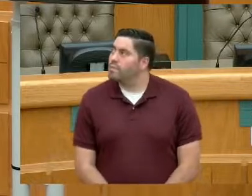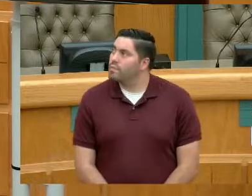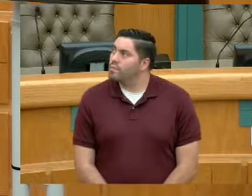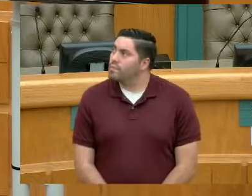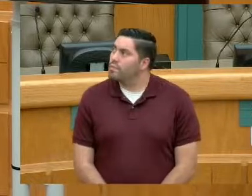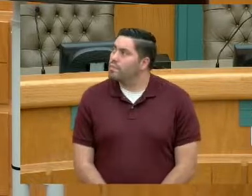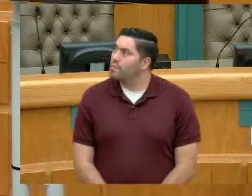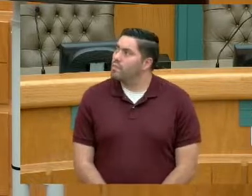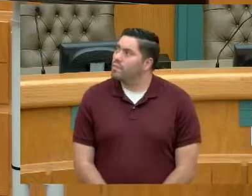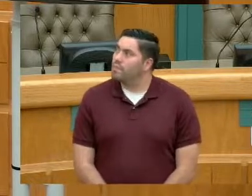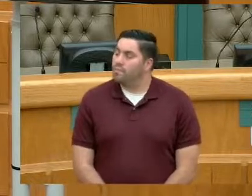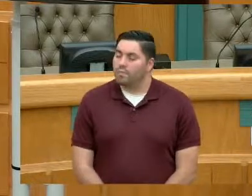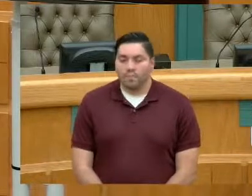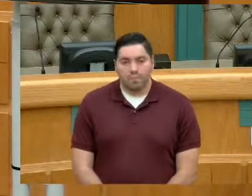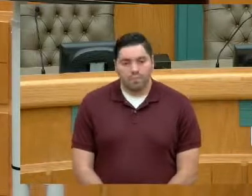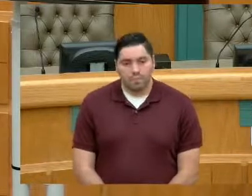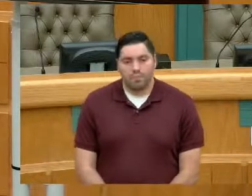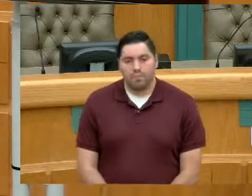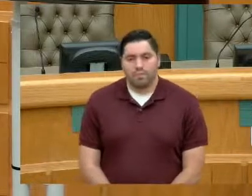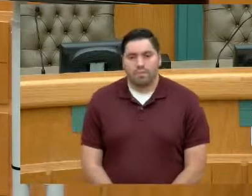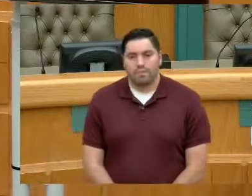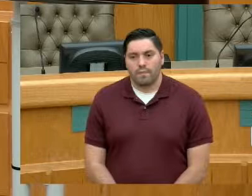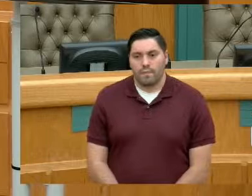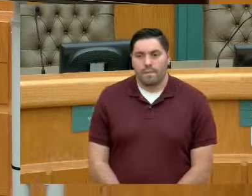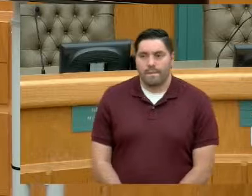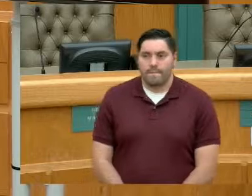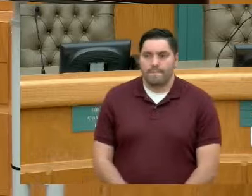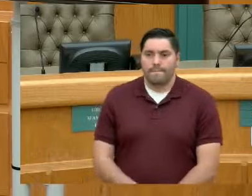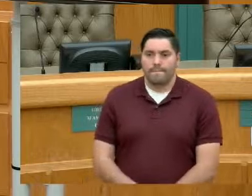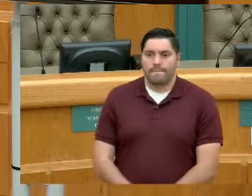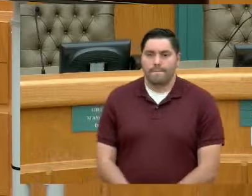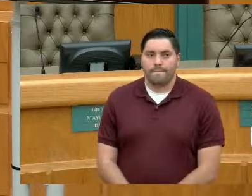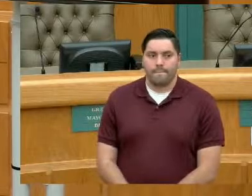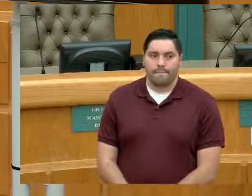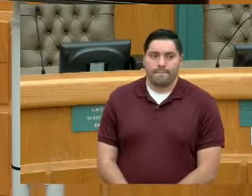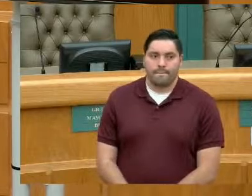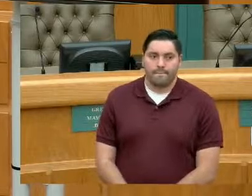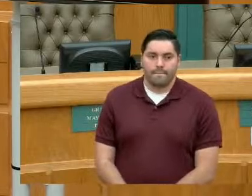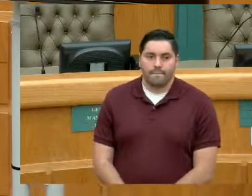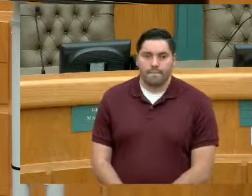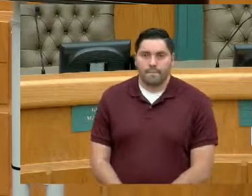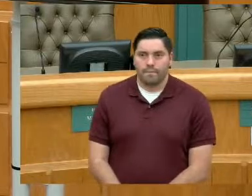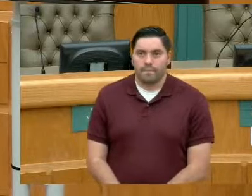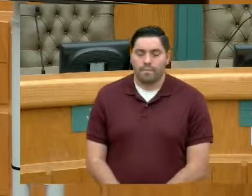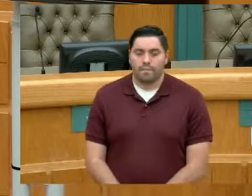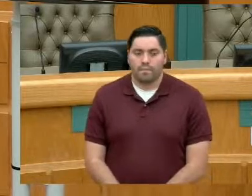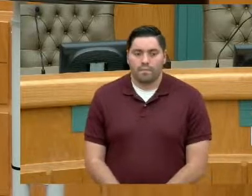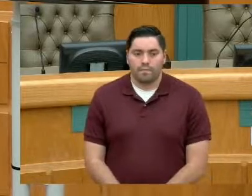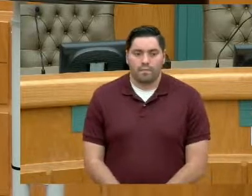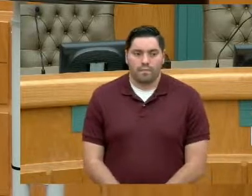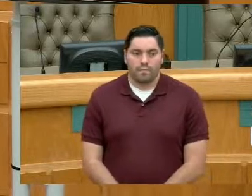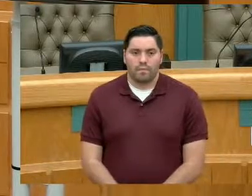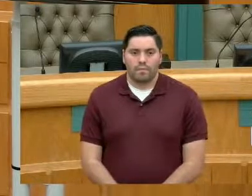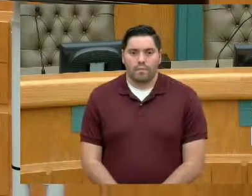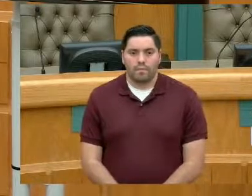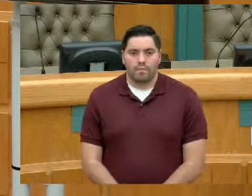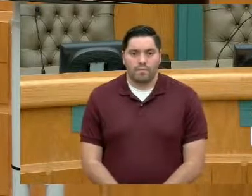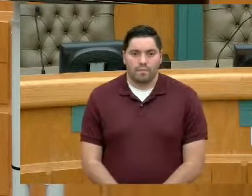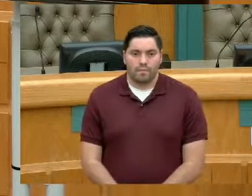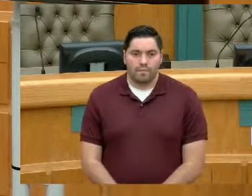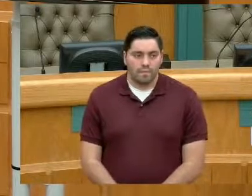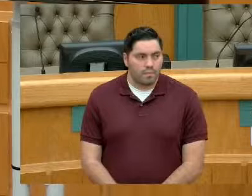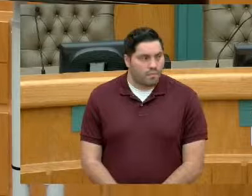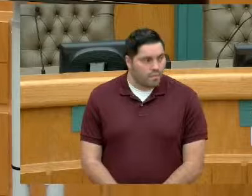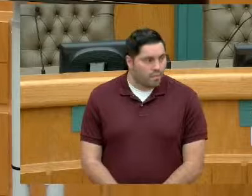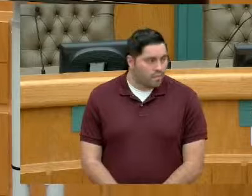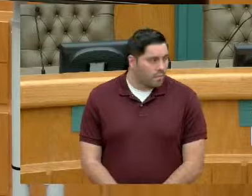analizar más de 500 pruebas por día y los resultados se obtienen en aproximadamente 4 horas. Nuestro laboratorio va a ser el primero en el estado en utilizar este